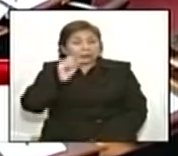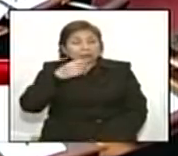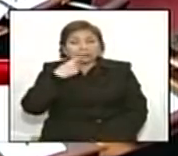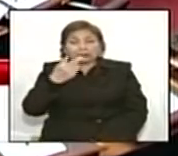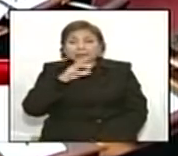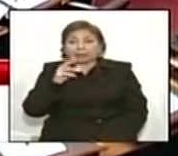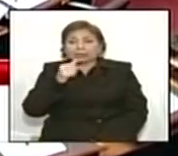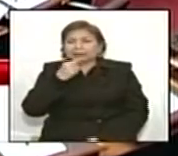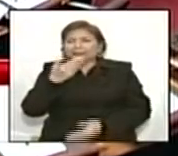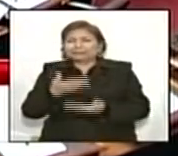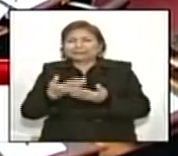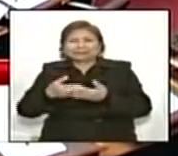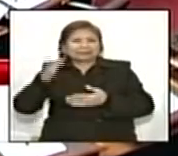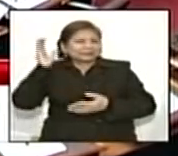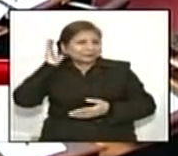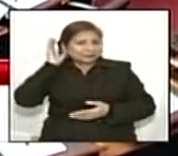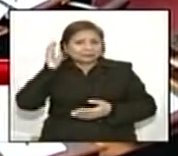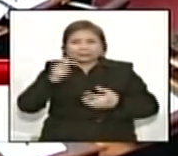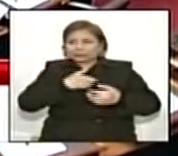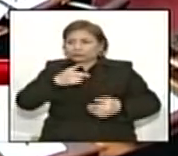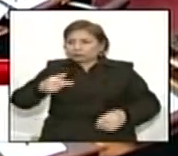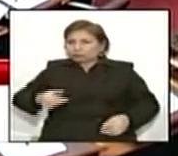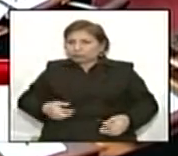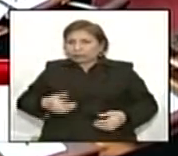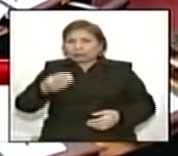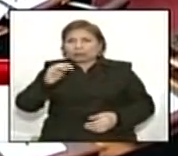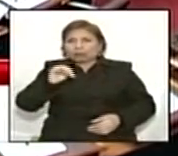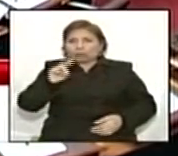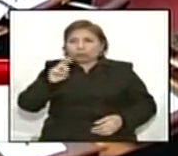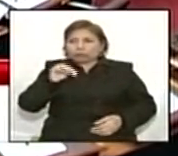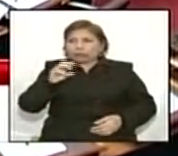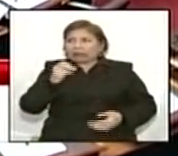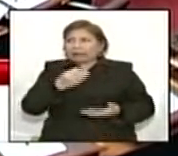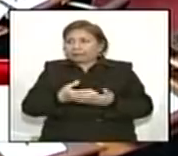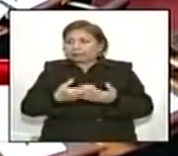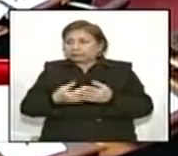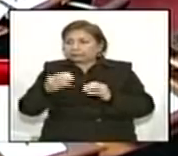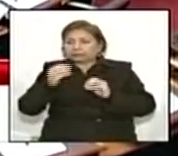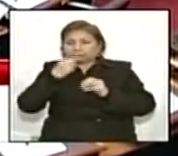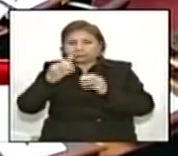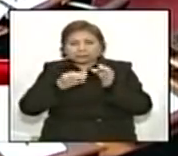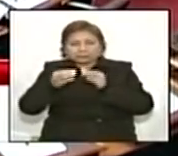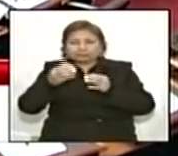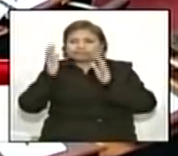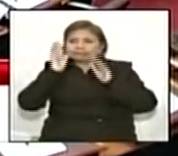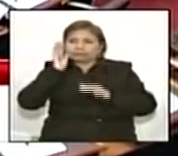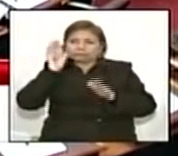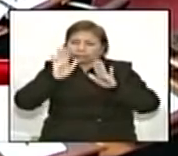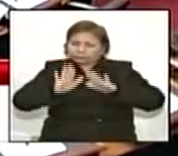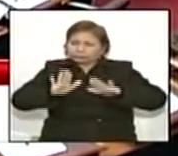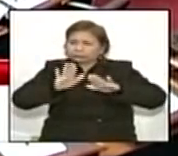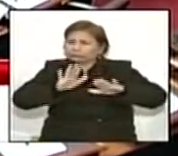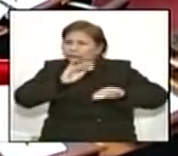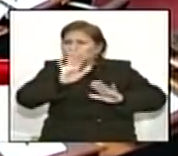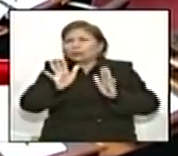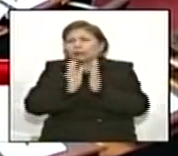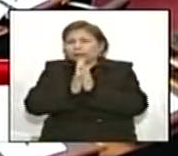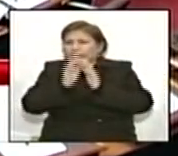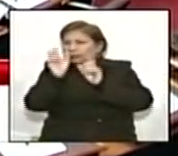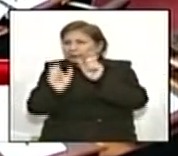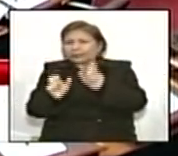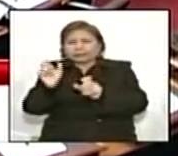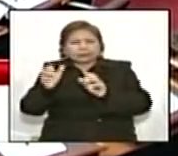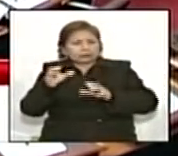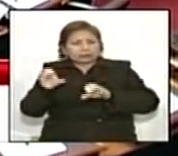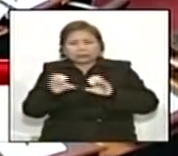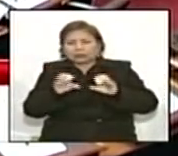el año 2000, tuvo que enfrentar un desenlace como el que al final vimos con su fuga al Japón después de una